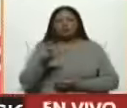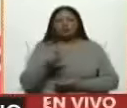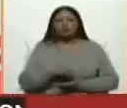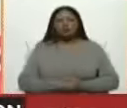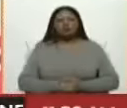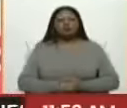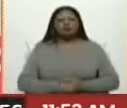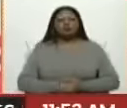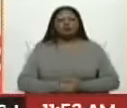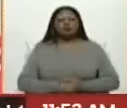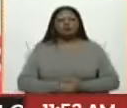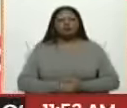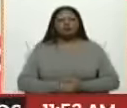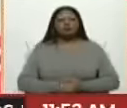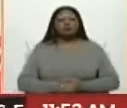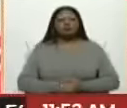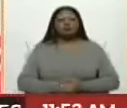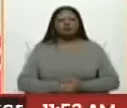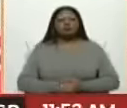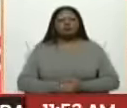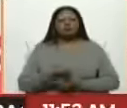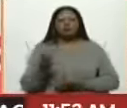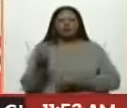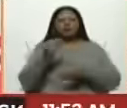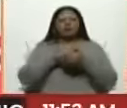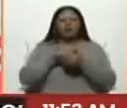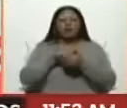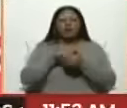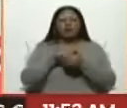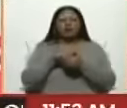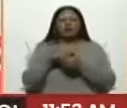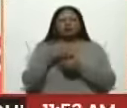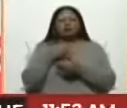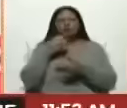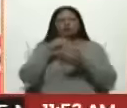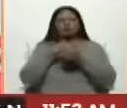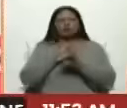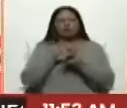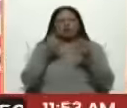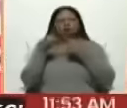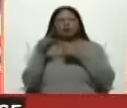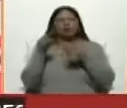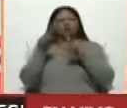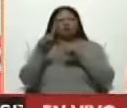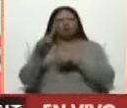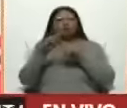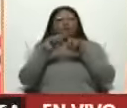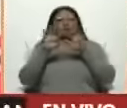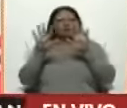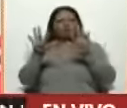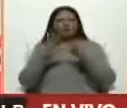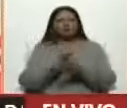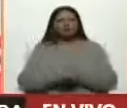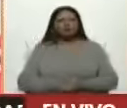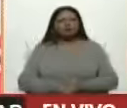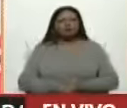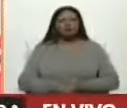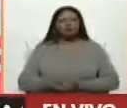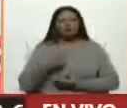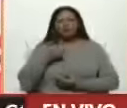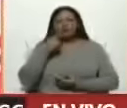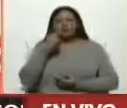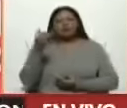de los que traté de meter, no pude meterlos porque ya estaban en 1x10. Entonces yo le dije,